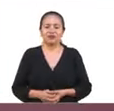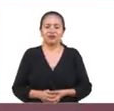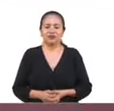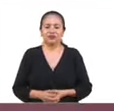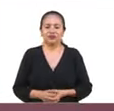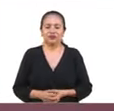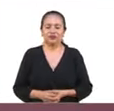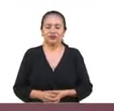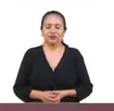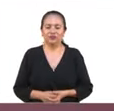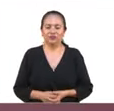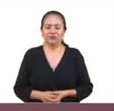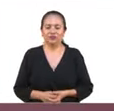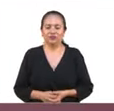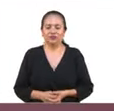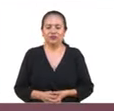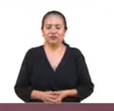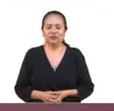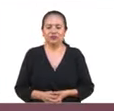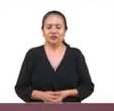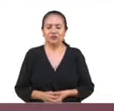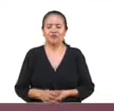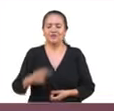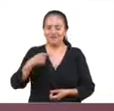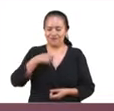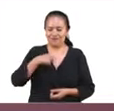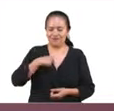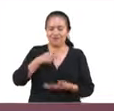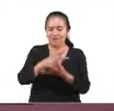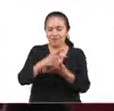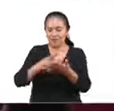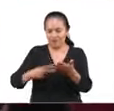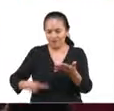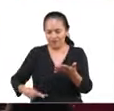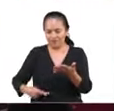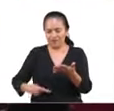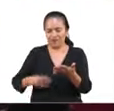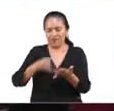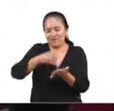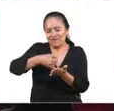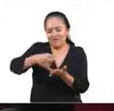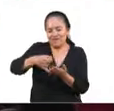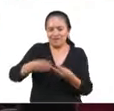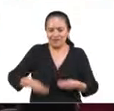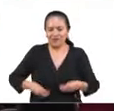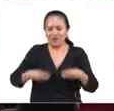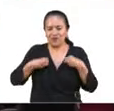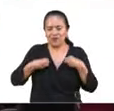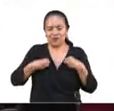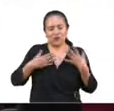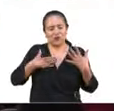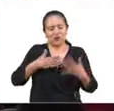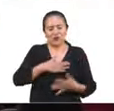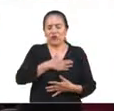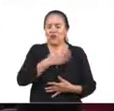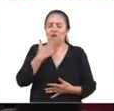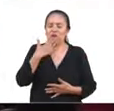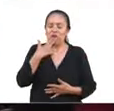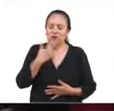Es un privilegio para Sembrando Vida y para Producción para el